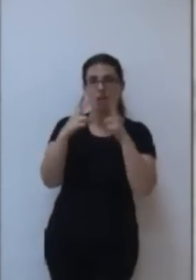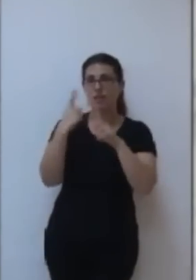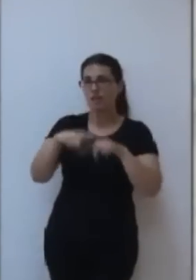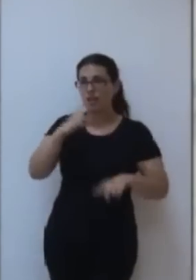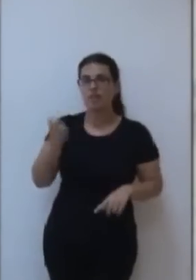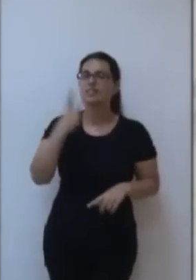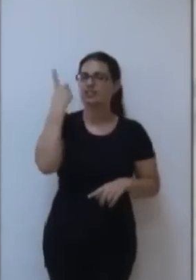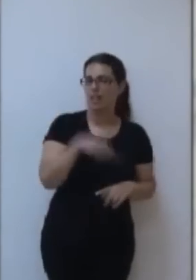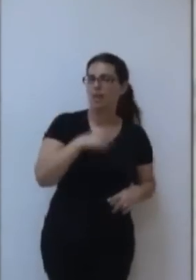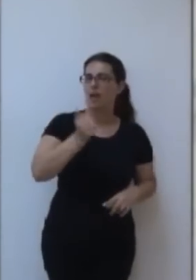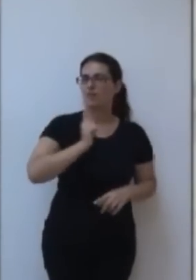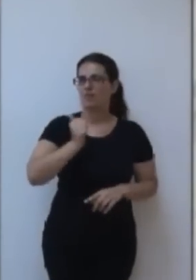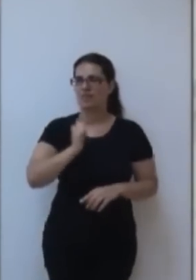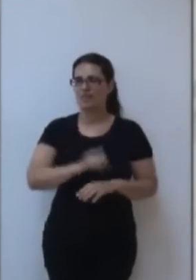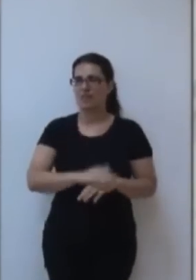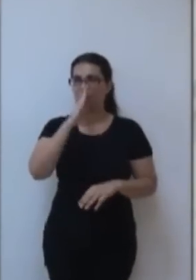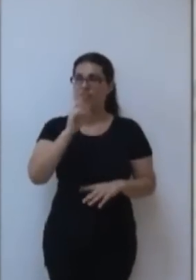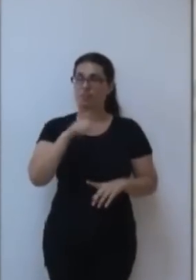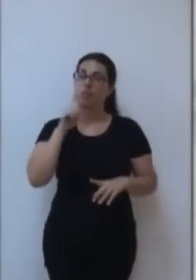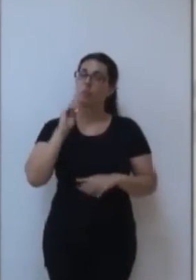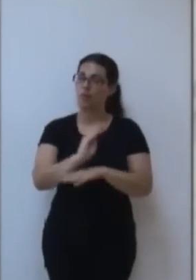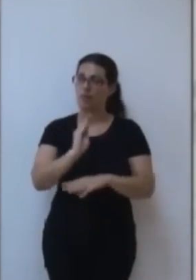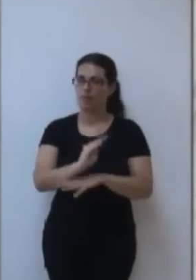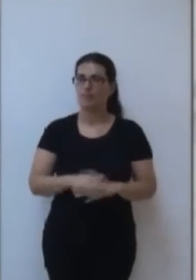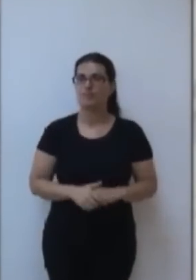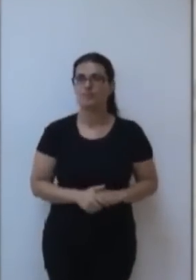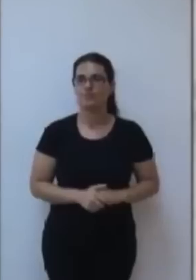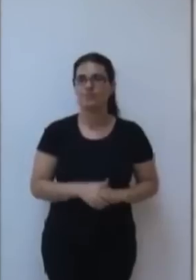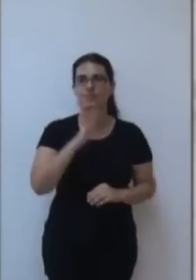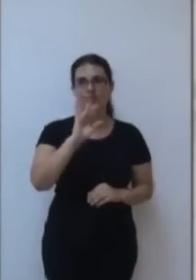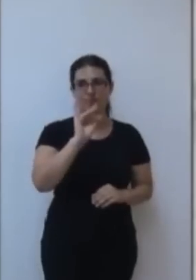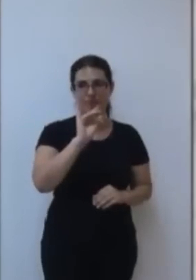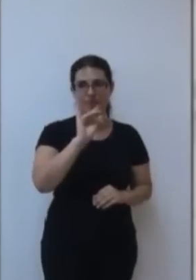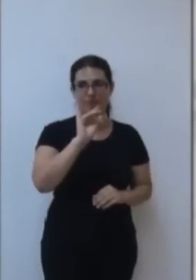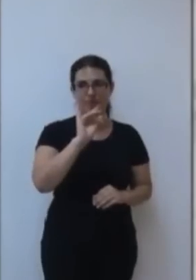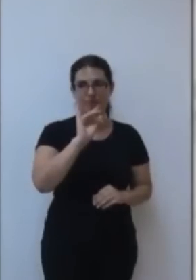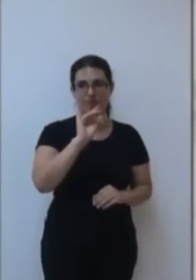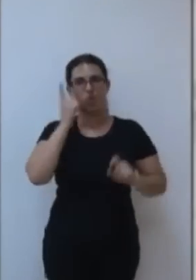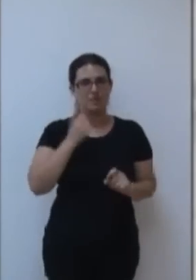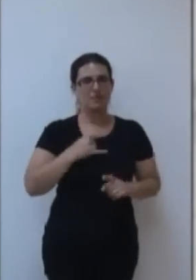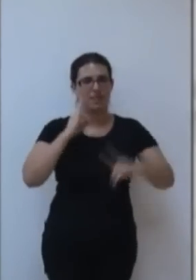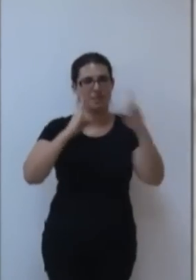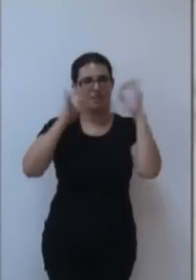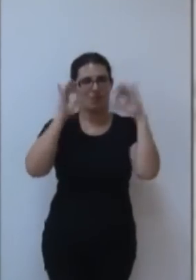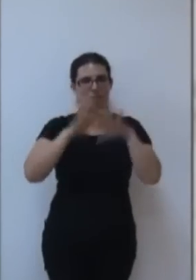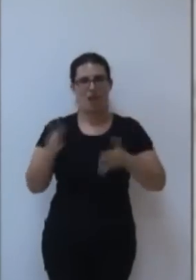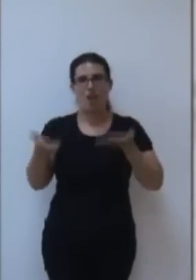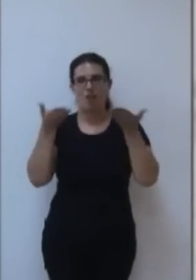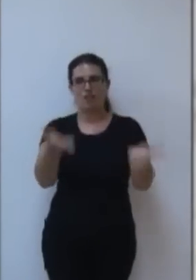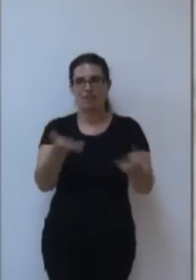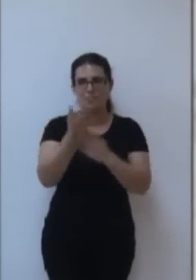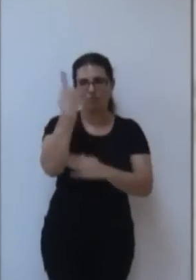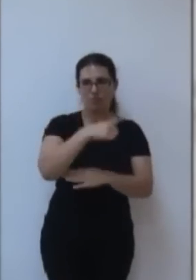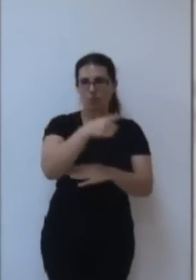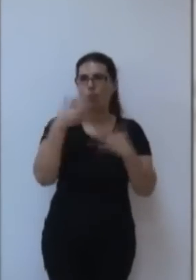y se aprovechan de eso, ¿no? Entonces, por eso hay que tener también cuidado. Sí, la compañía que sea de móviles ya te llamará para que sabe